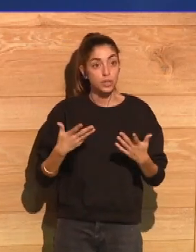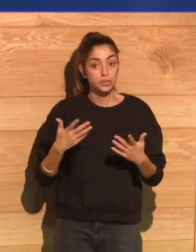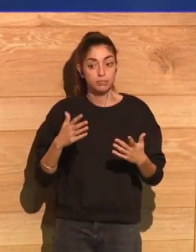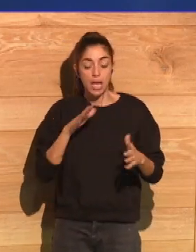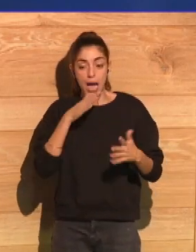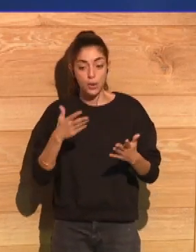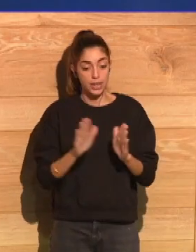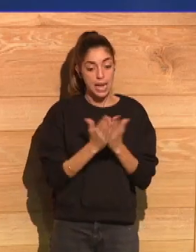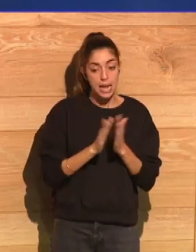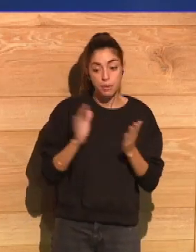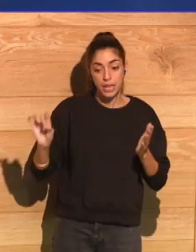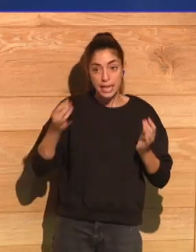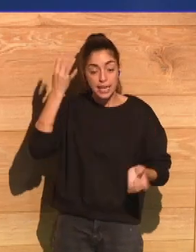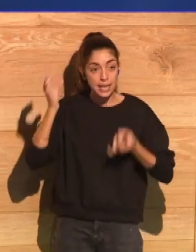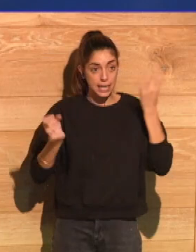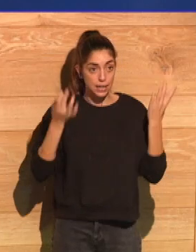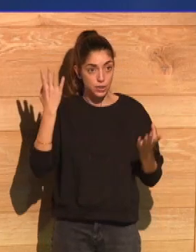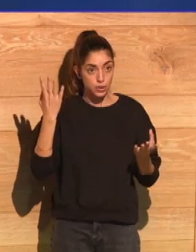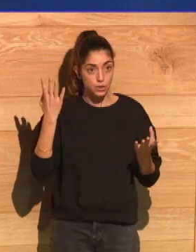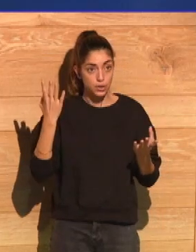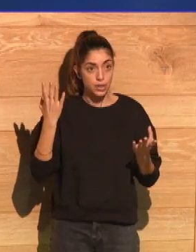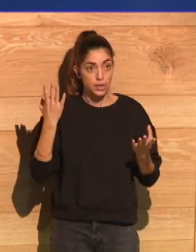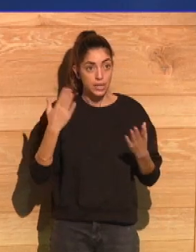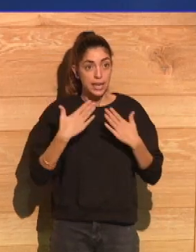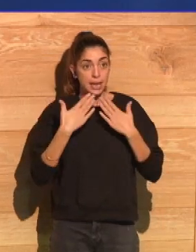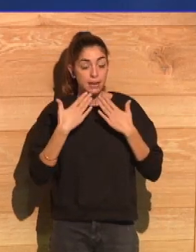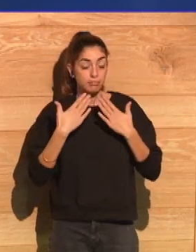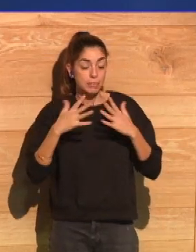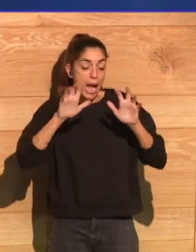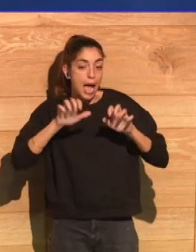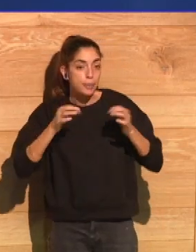creación y a través de su propia creación?